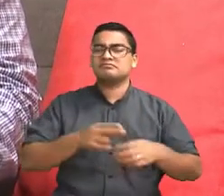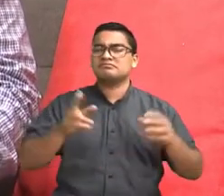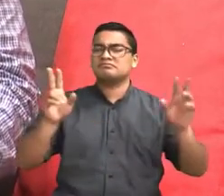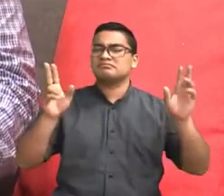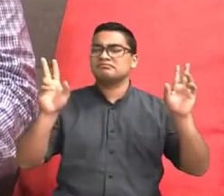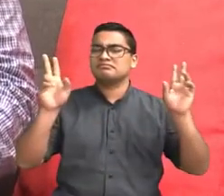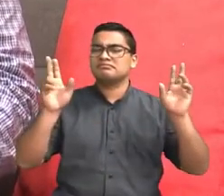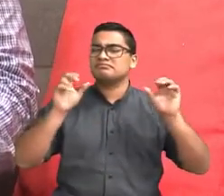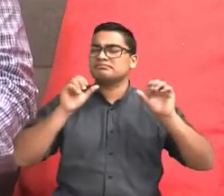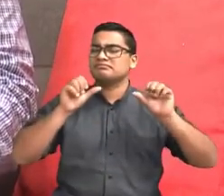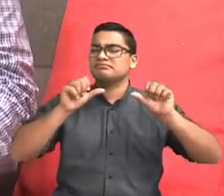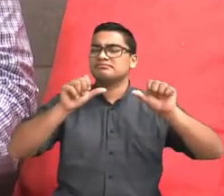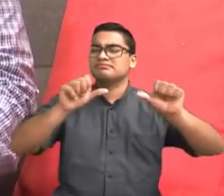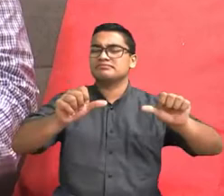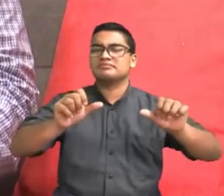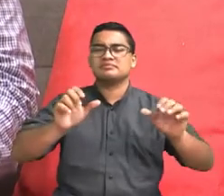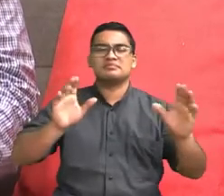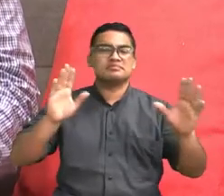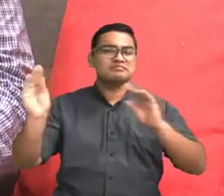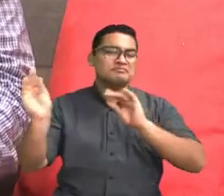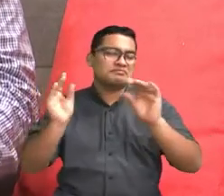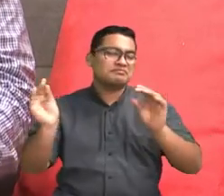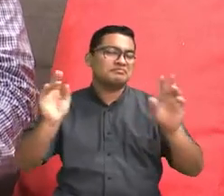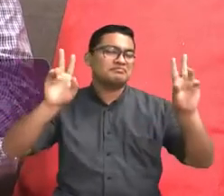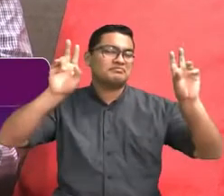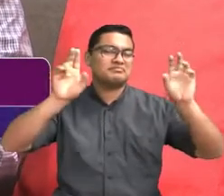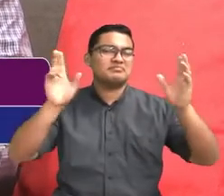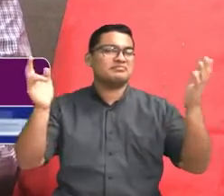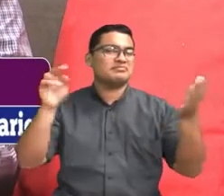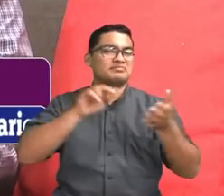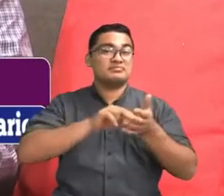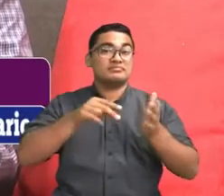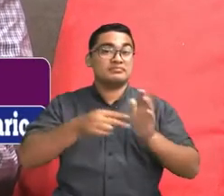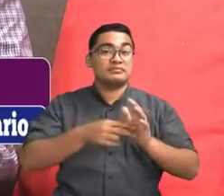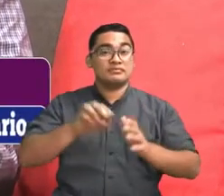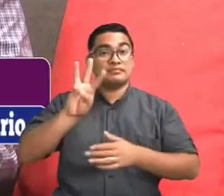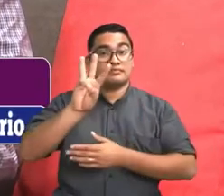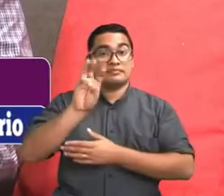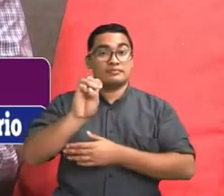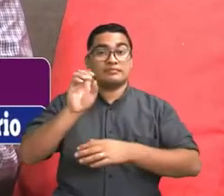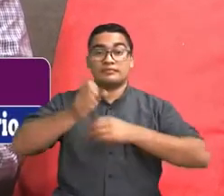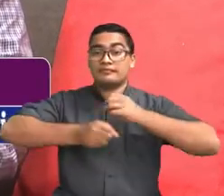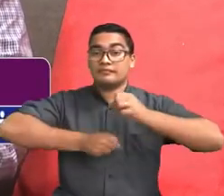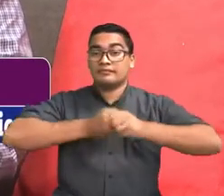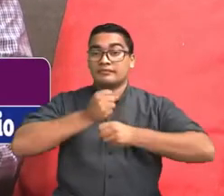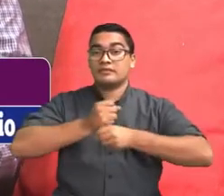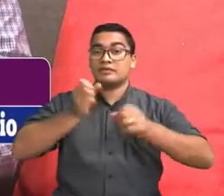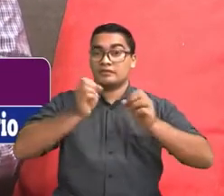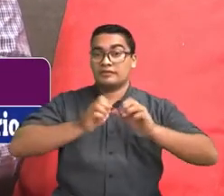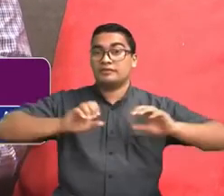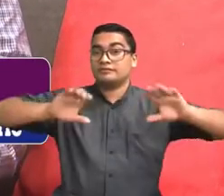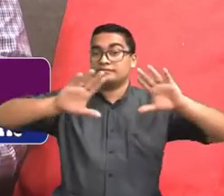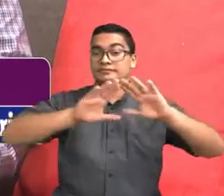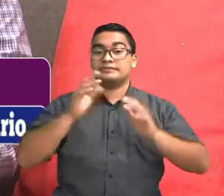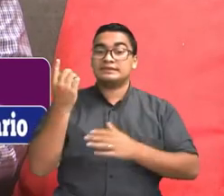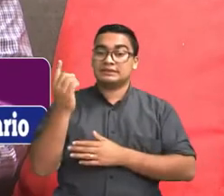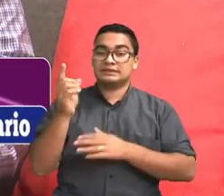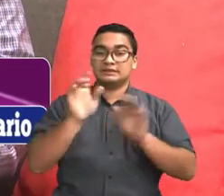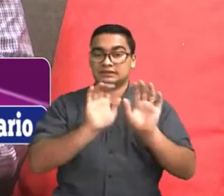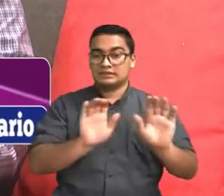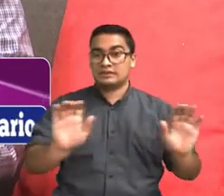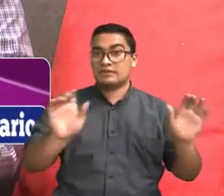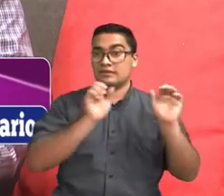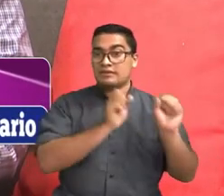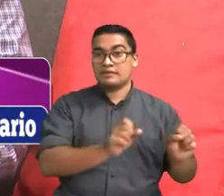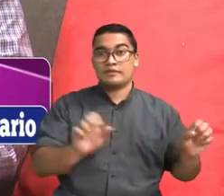conversando y conociendo lo que significa la celebración de los 30 años de aprobación de la Convención sobre Derechos de la Niña y el Niño.